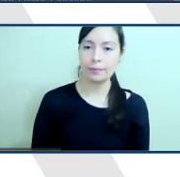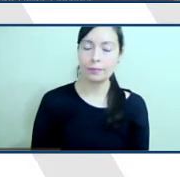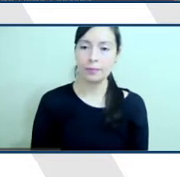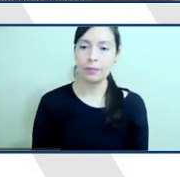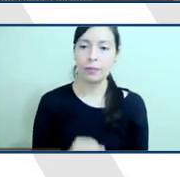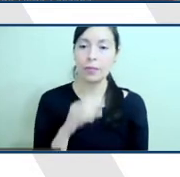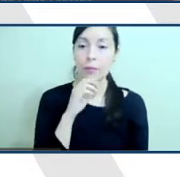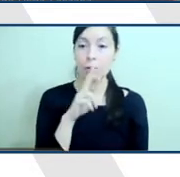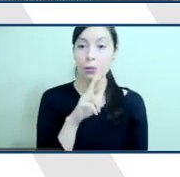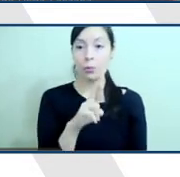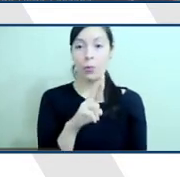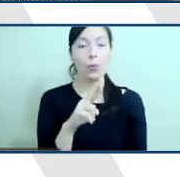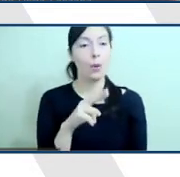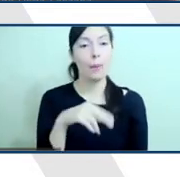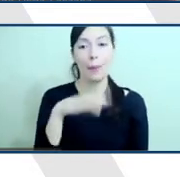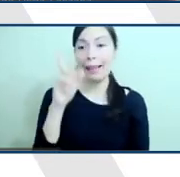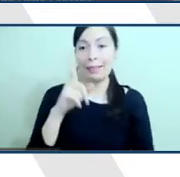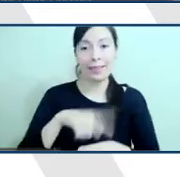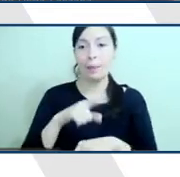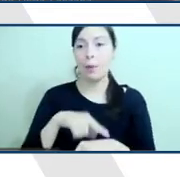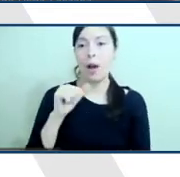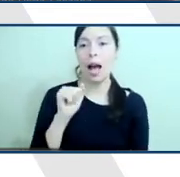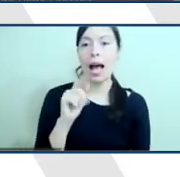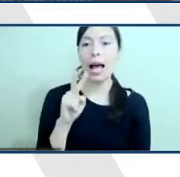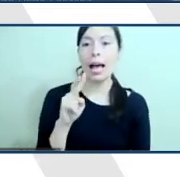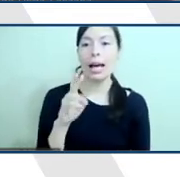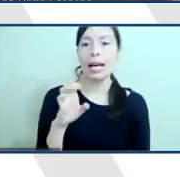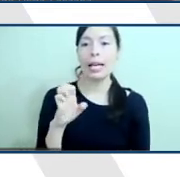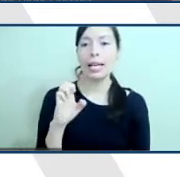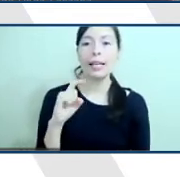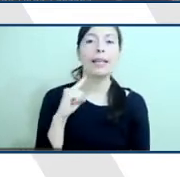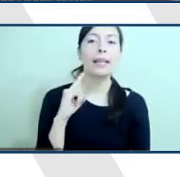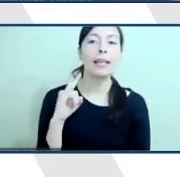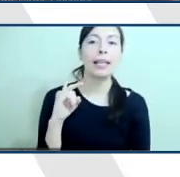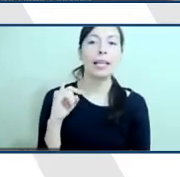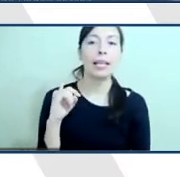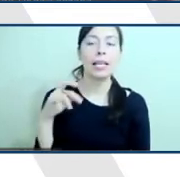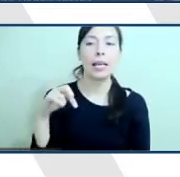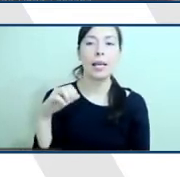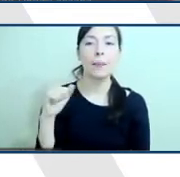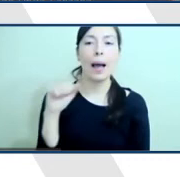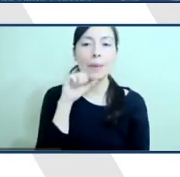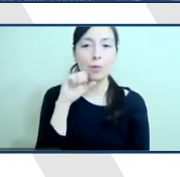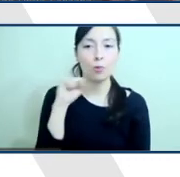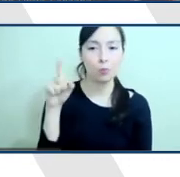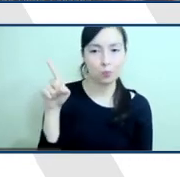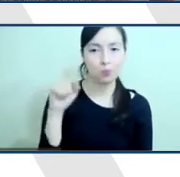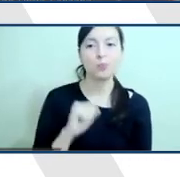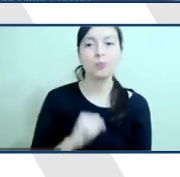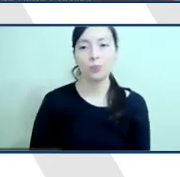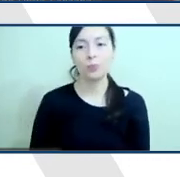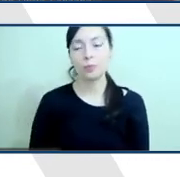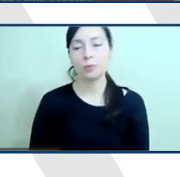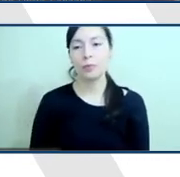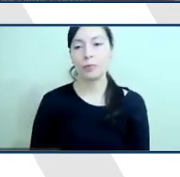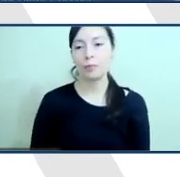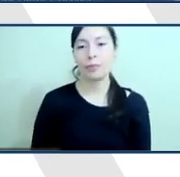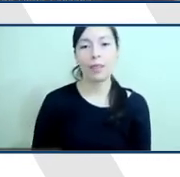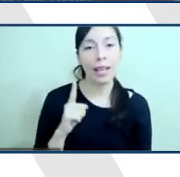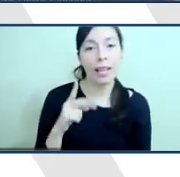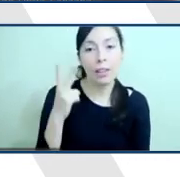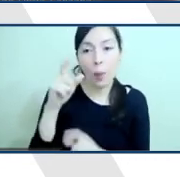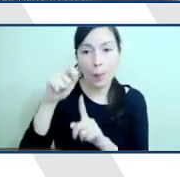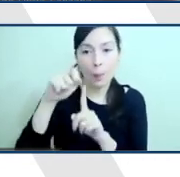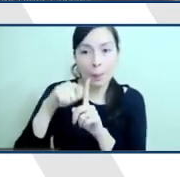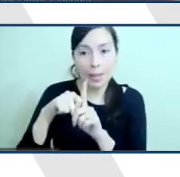finalmente estuvo en Arequipa, en Perú, a pesar de que están estos 2 meses de datos